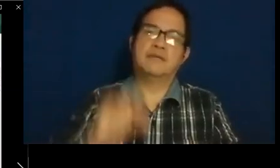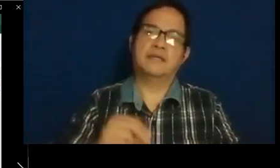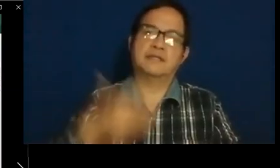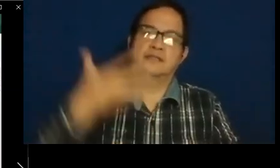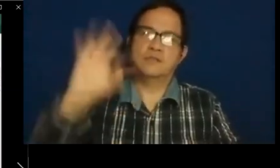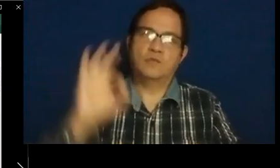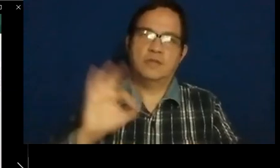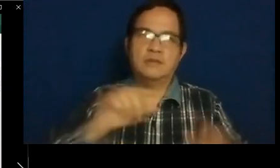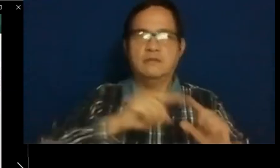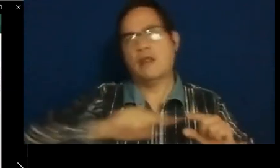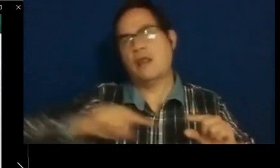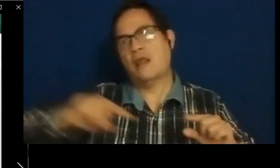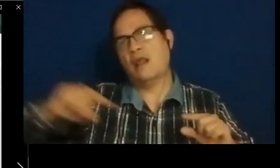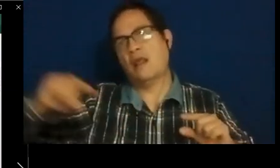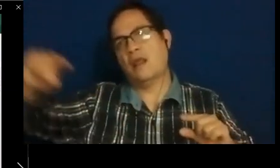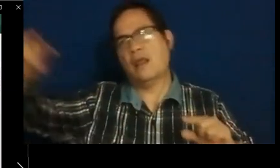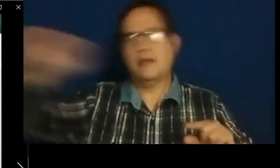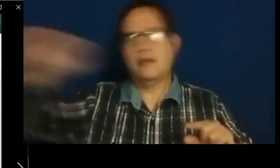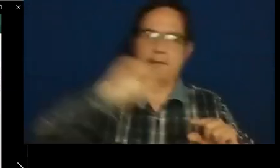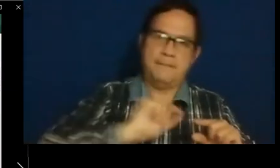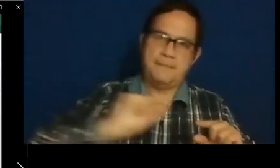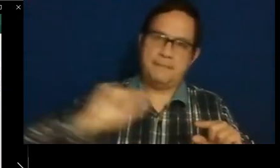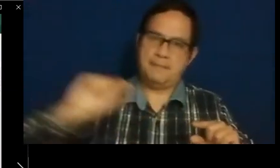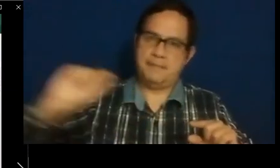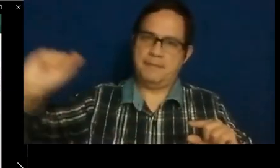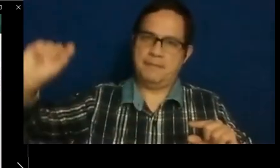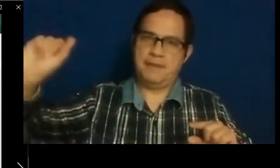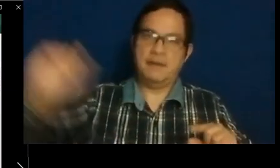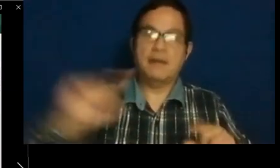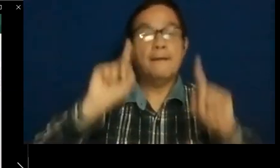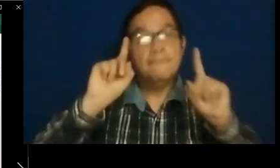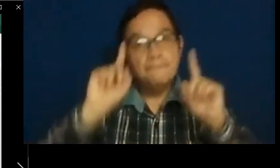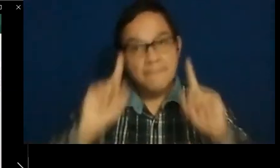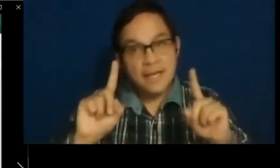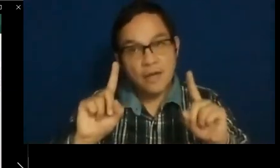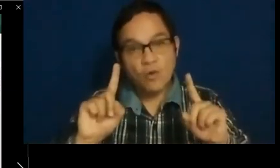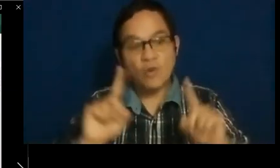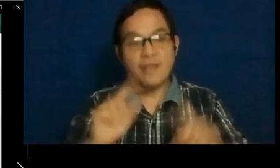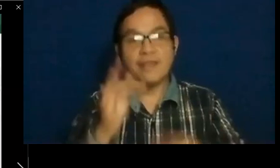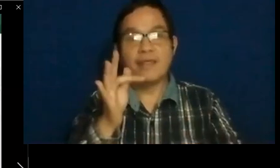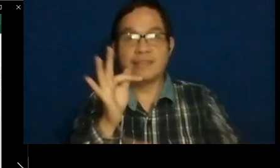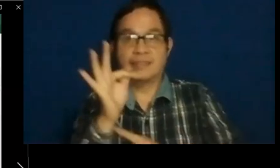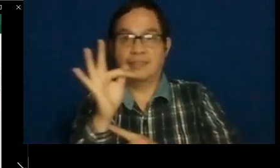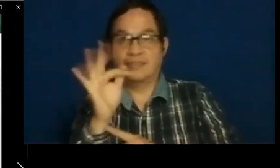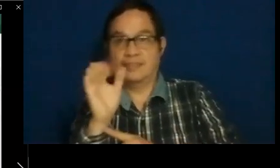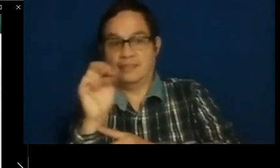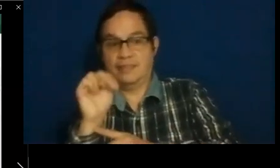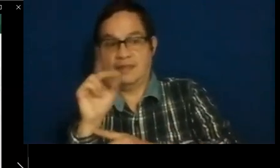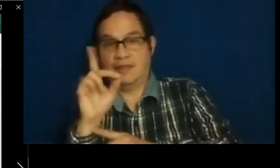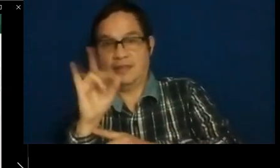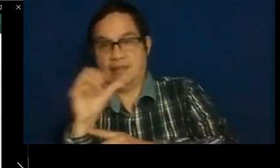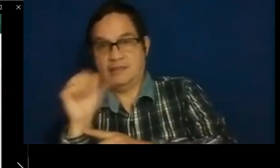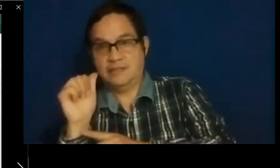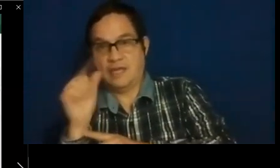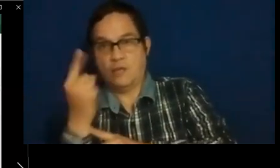lanzamientos, entonces esto va a estar más lleno de punticos, pero la tendencia es una sola, ¿sí? El comportamiento de ese tipo de movimiento es